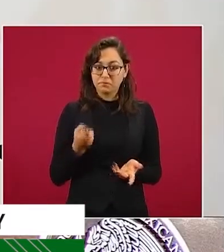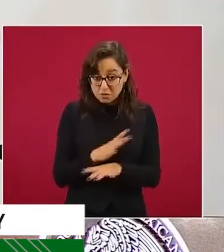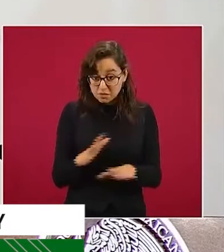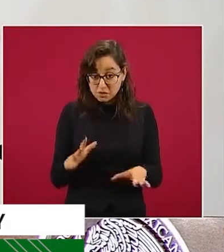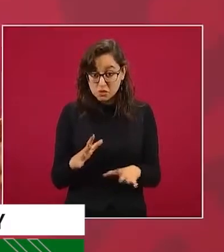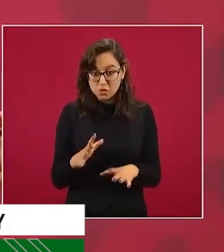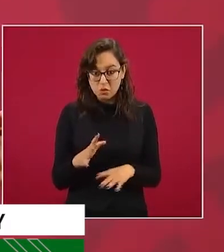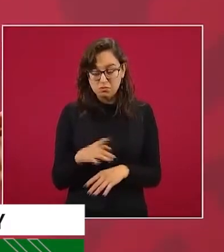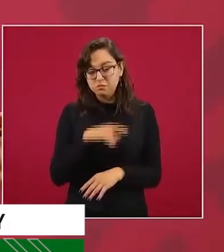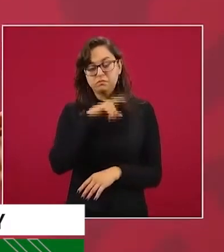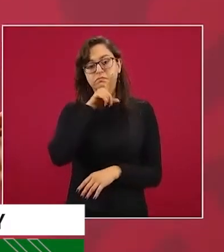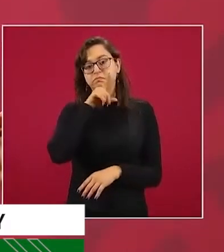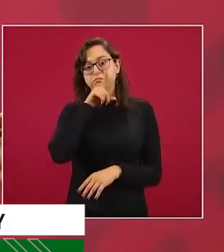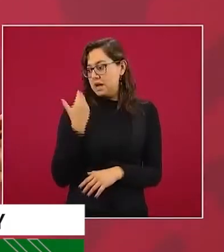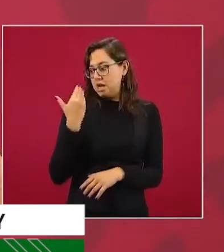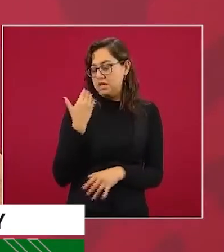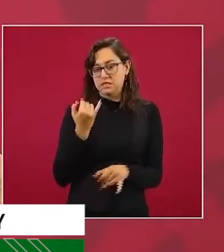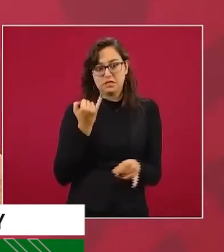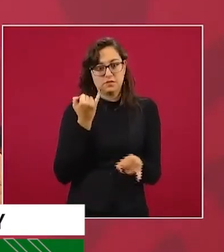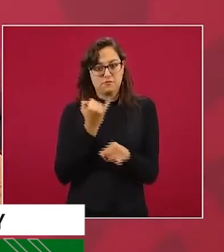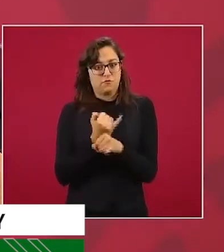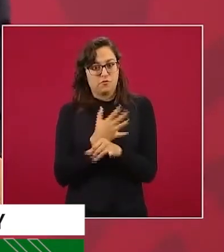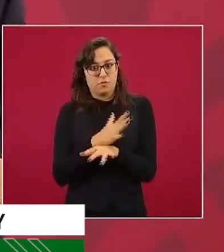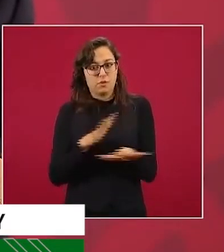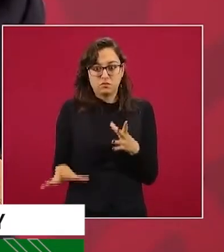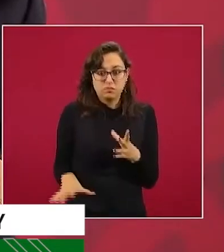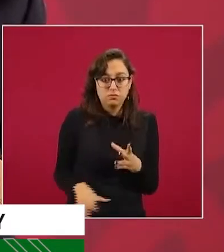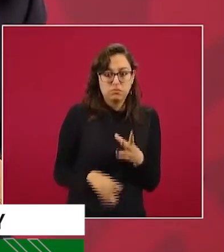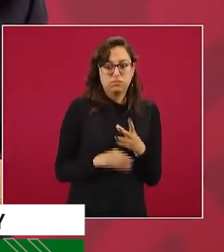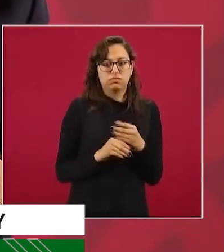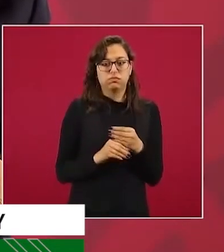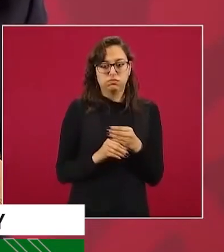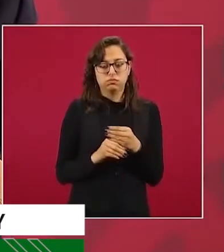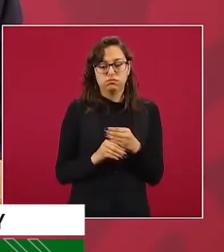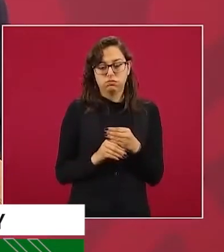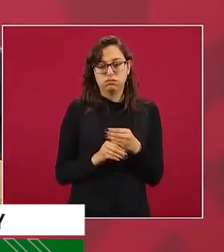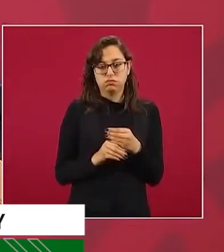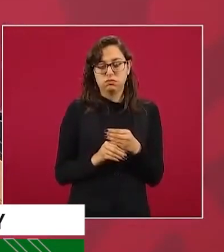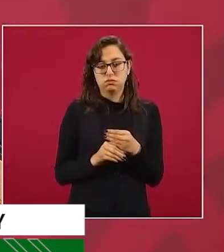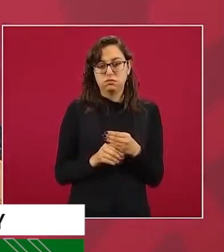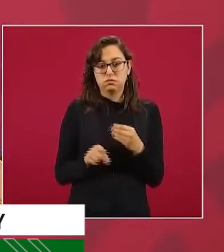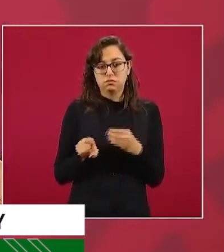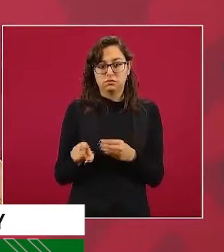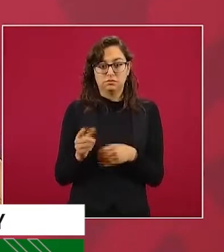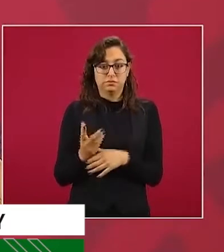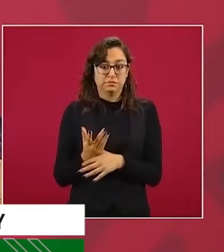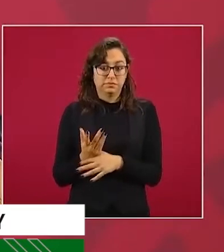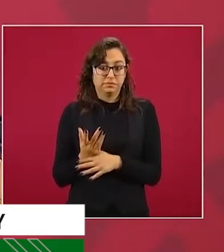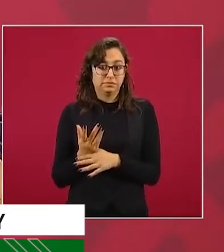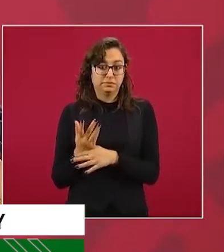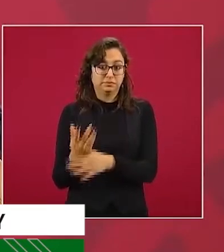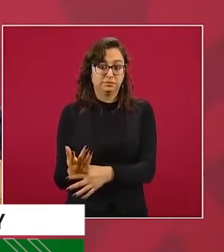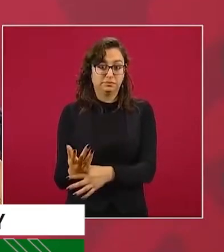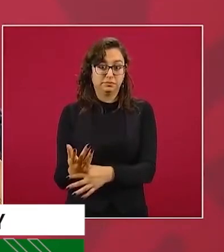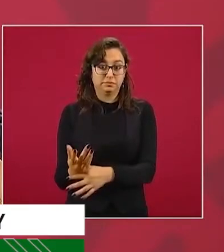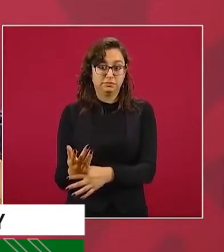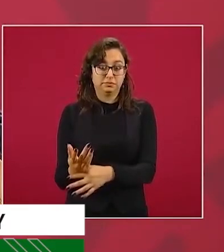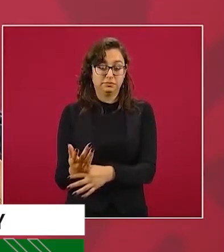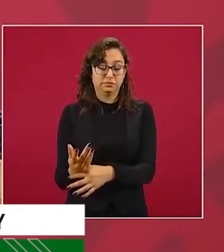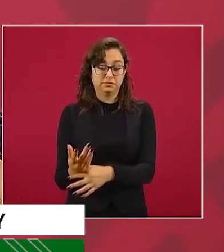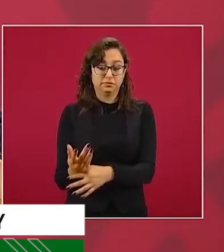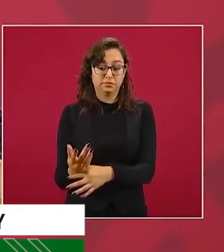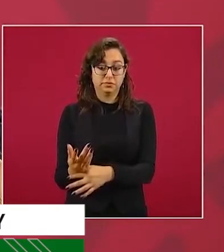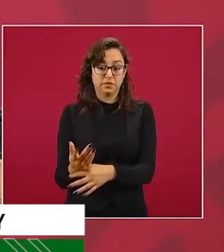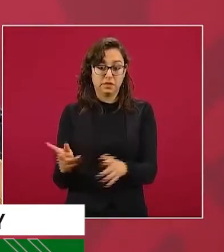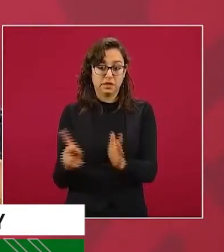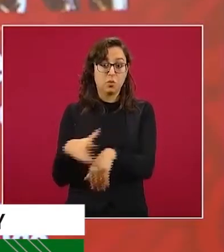datos. Son hechos nuevos, es una ampliación, según la nota del periódico, de